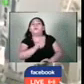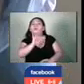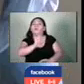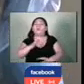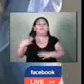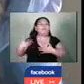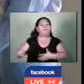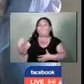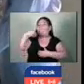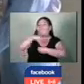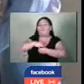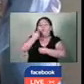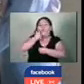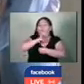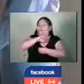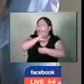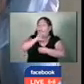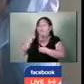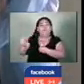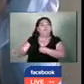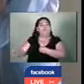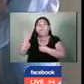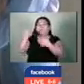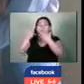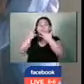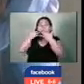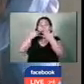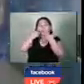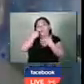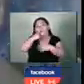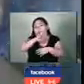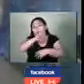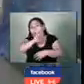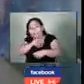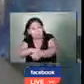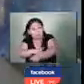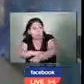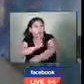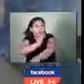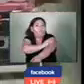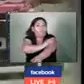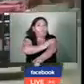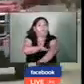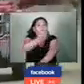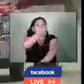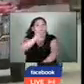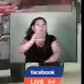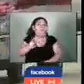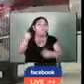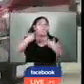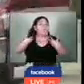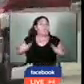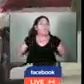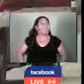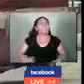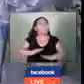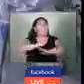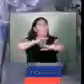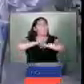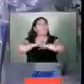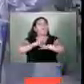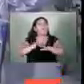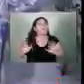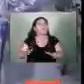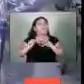genéticas son más vulnerables, padecen alguna enfermedad crónica o no pueden desarrollar suficientes anticuerpos para